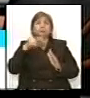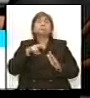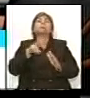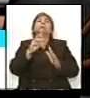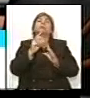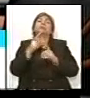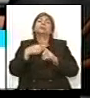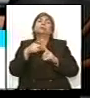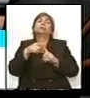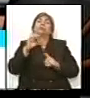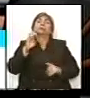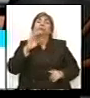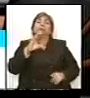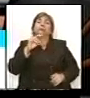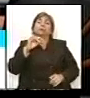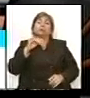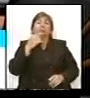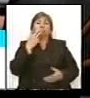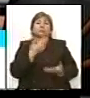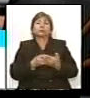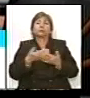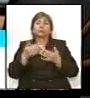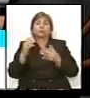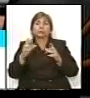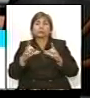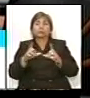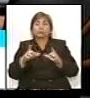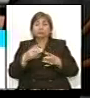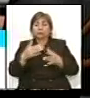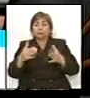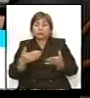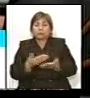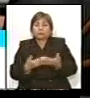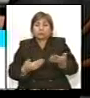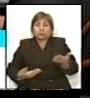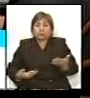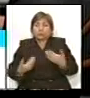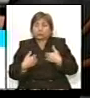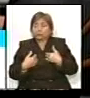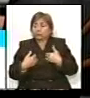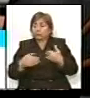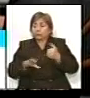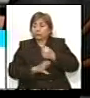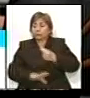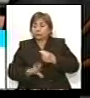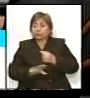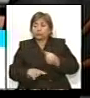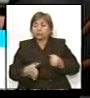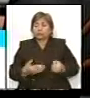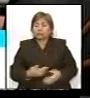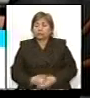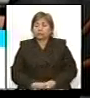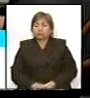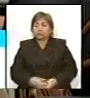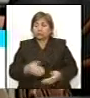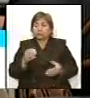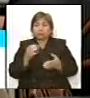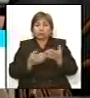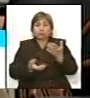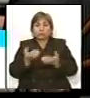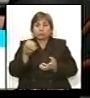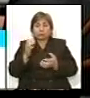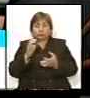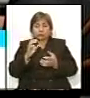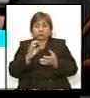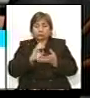y el diagnóstico, digamos, físico, legal, con las herramientas que teníamos, muy básicas en realidad, a través de equipos